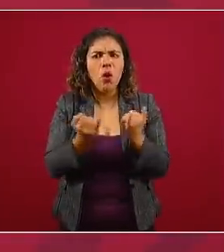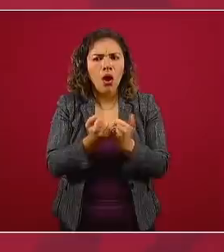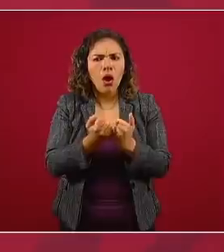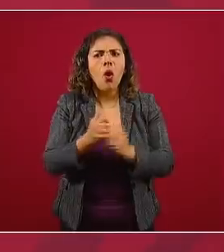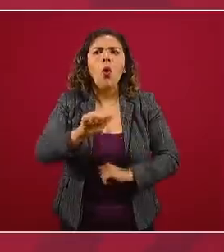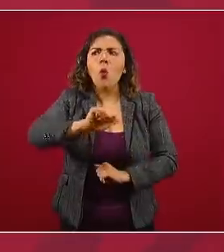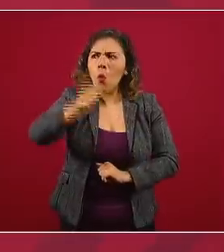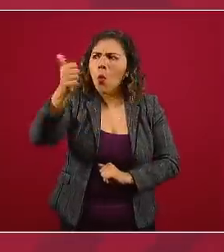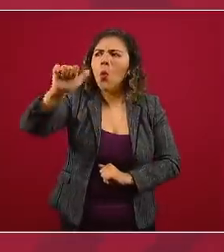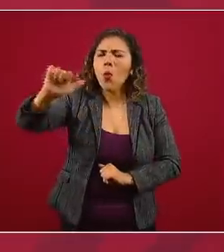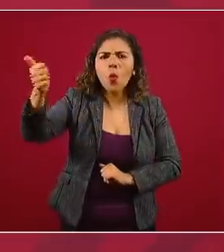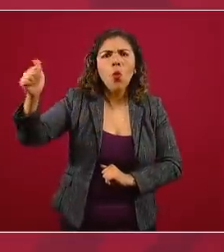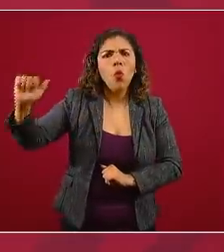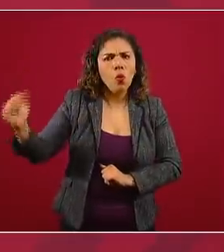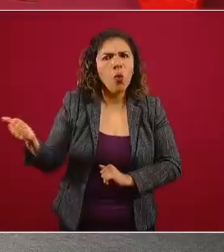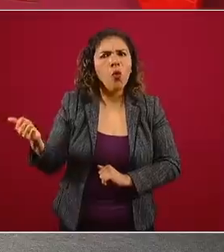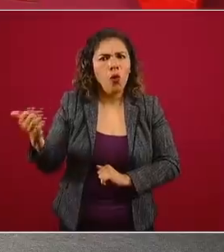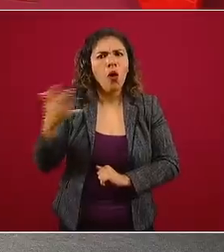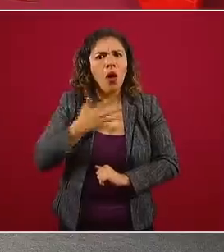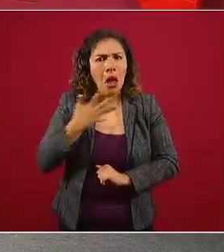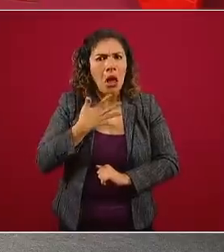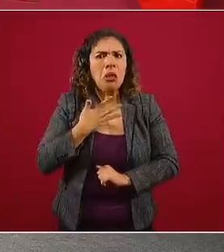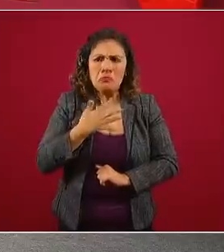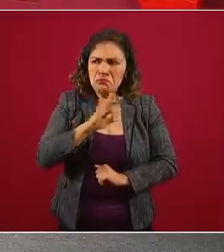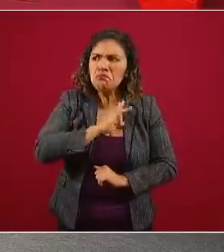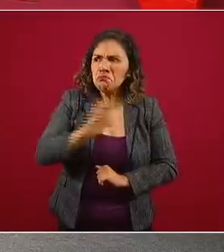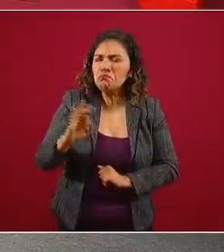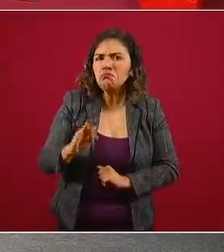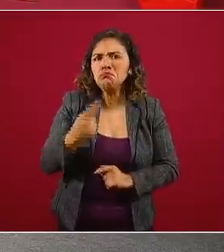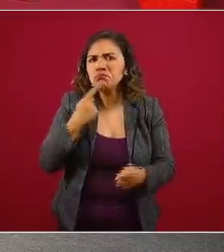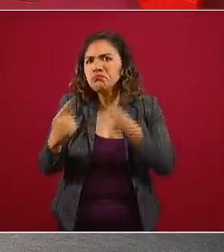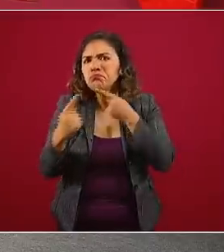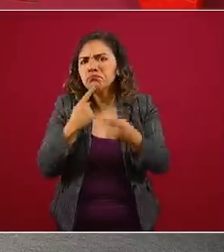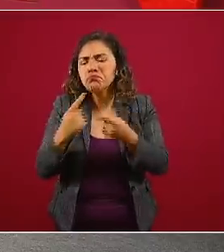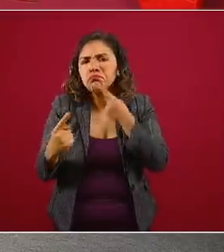otras posibilidades d